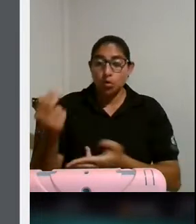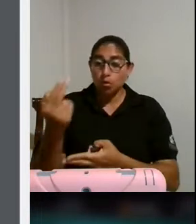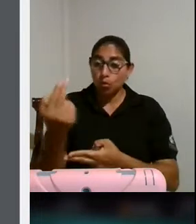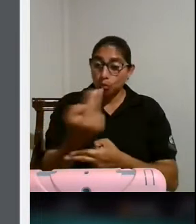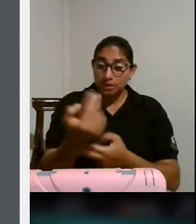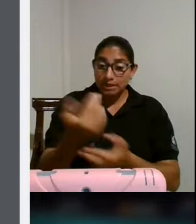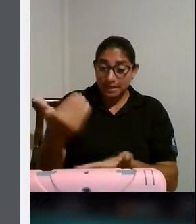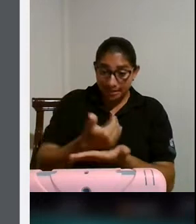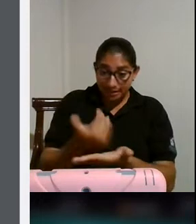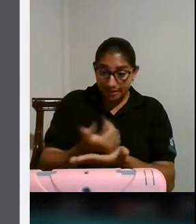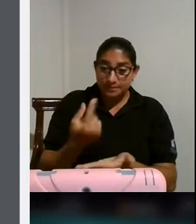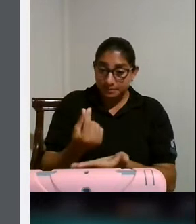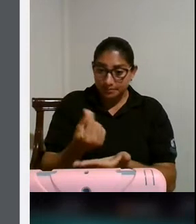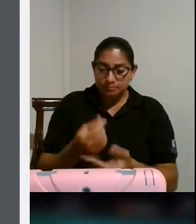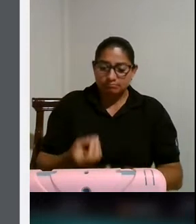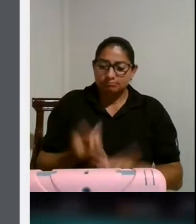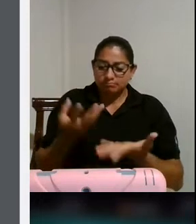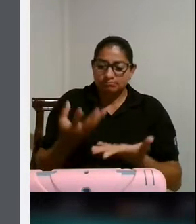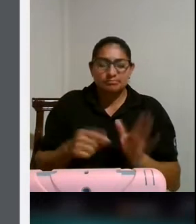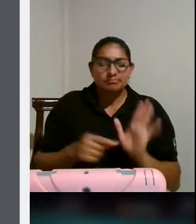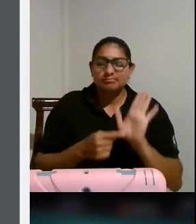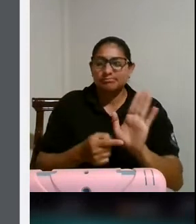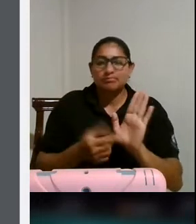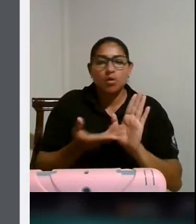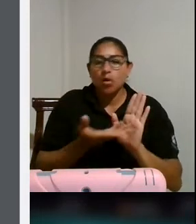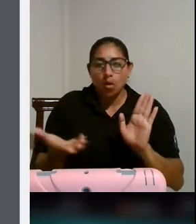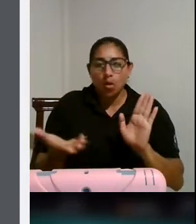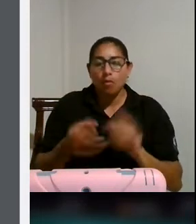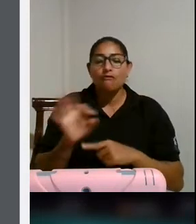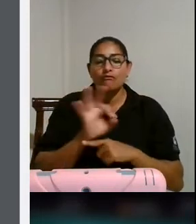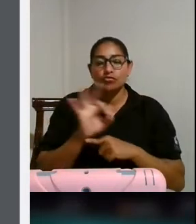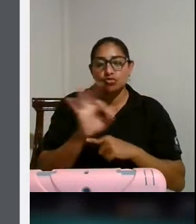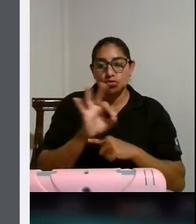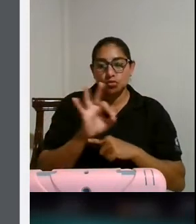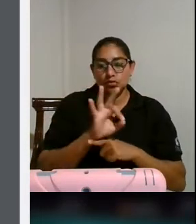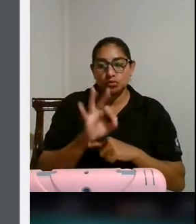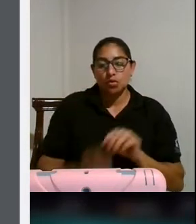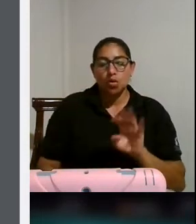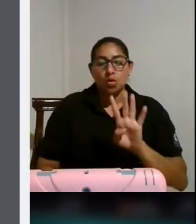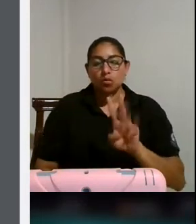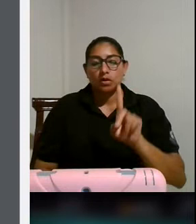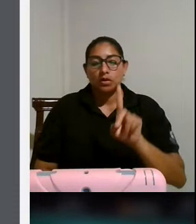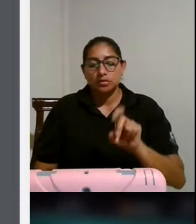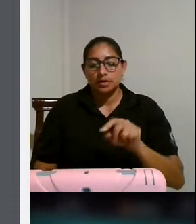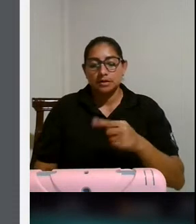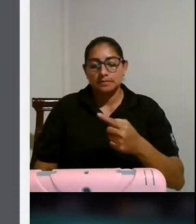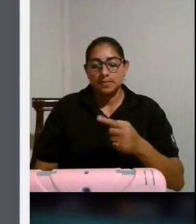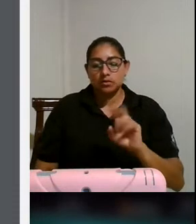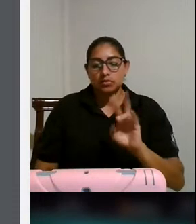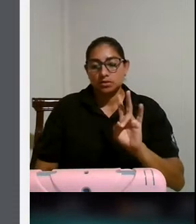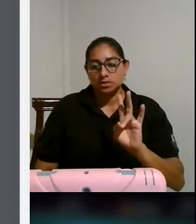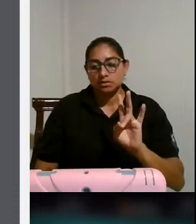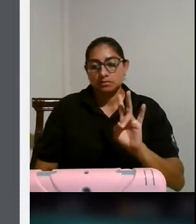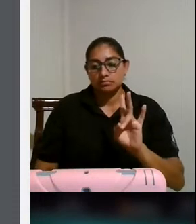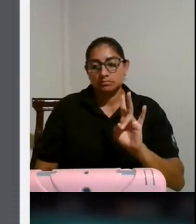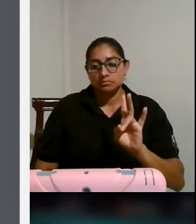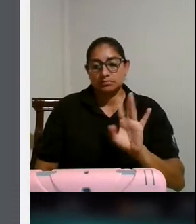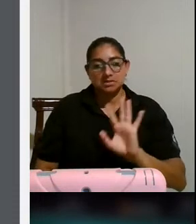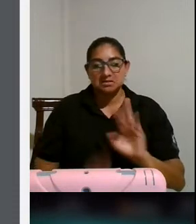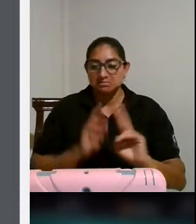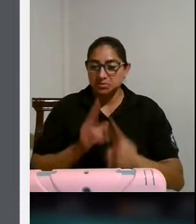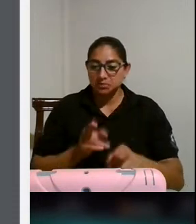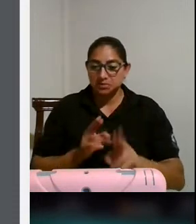empresa se expresa por medio de la función 4x menos 7. Eso es para cualquier cantidad de